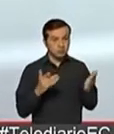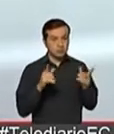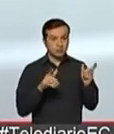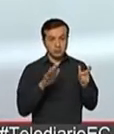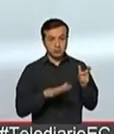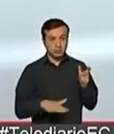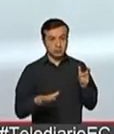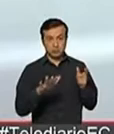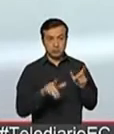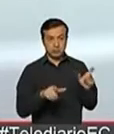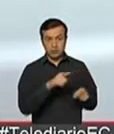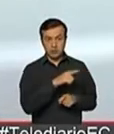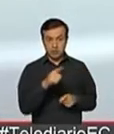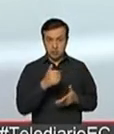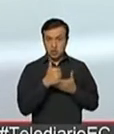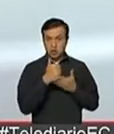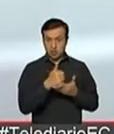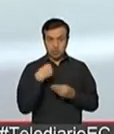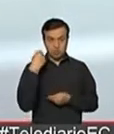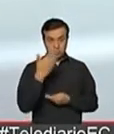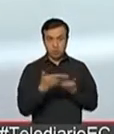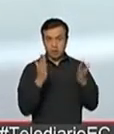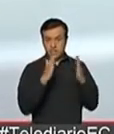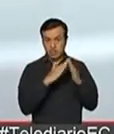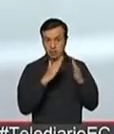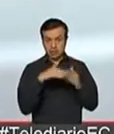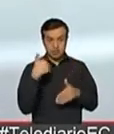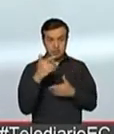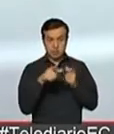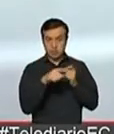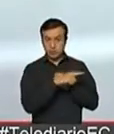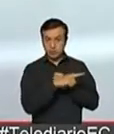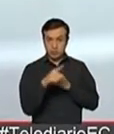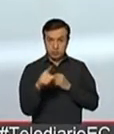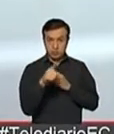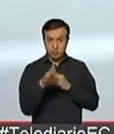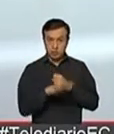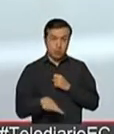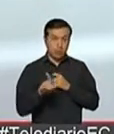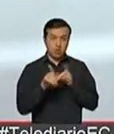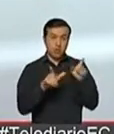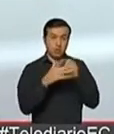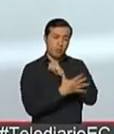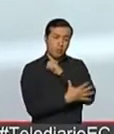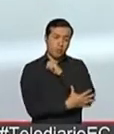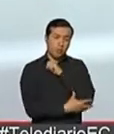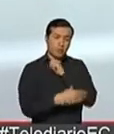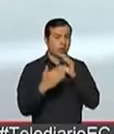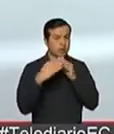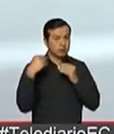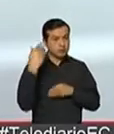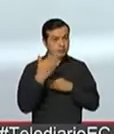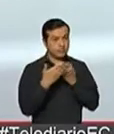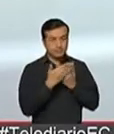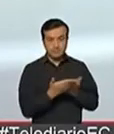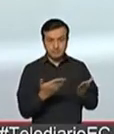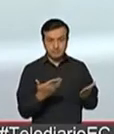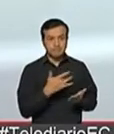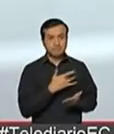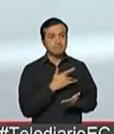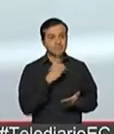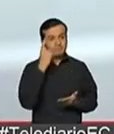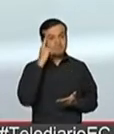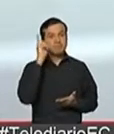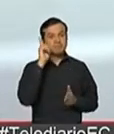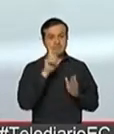actores, los beneficiarios que son los más vulnerables en el territorio, cómo los llevamos a hacer y creer en un